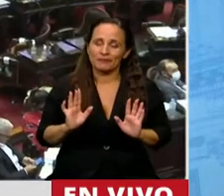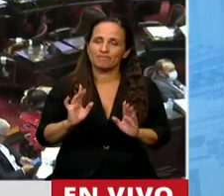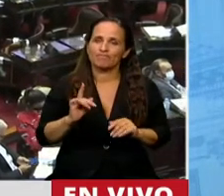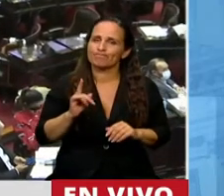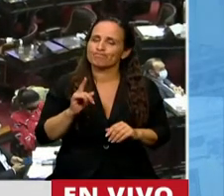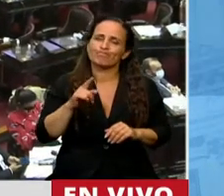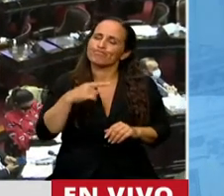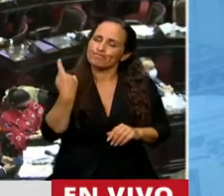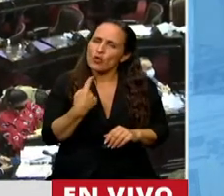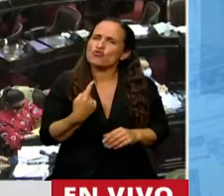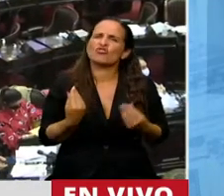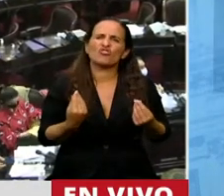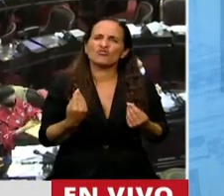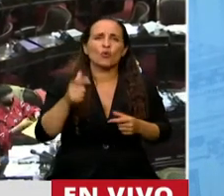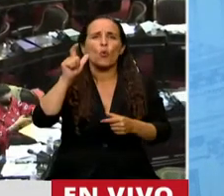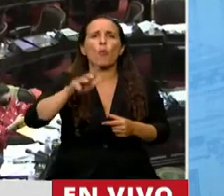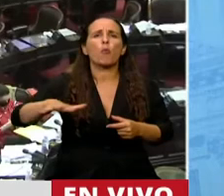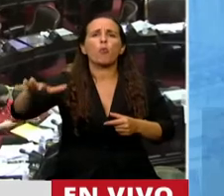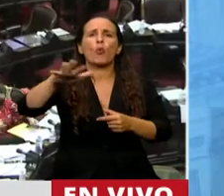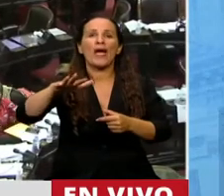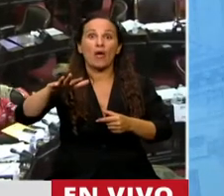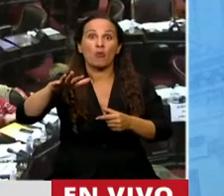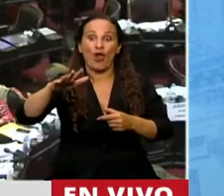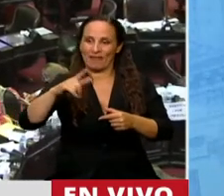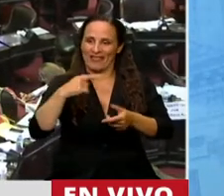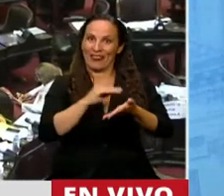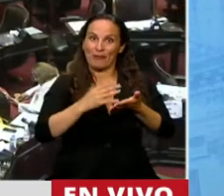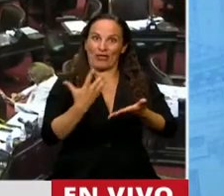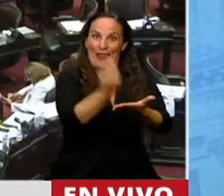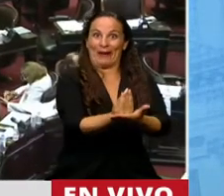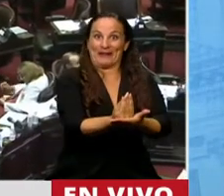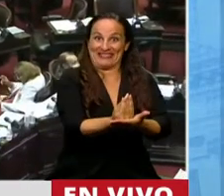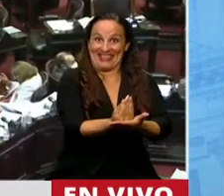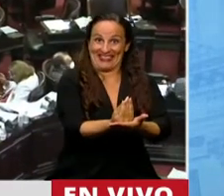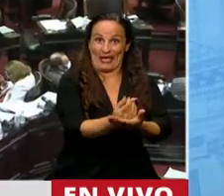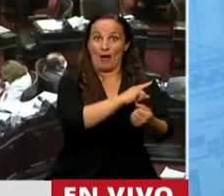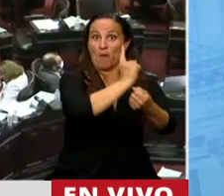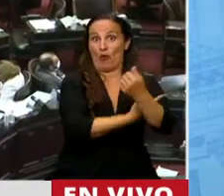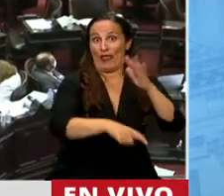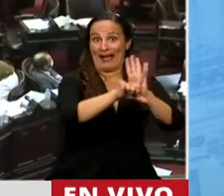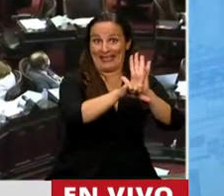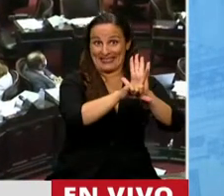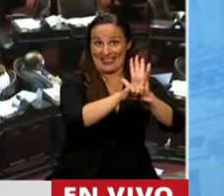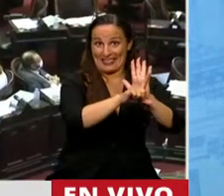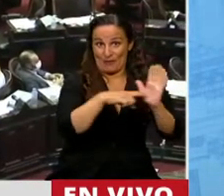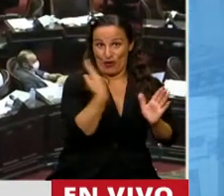Acá somos representantes del pueblo en un poder del Estado, que es el poder legislativo,